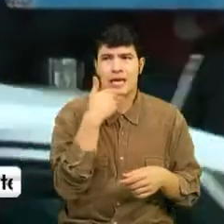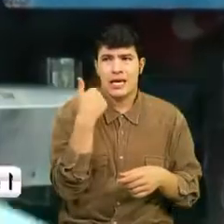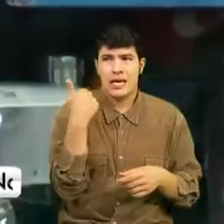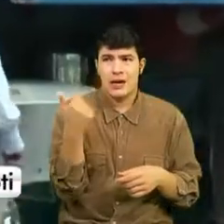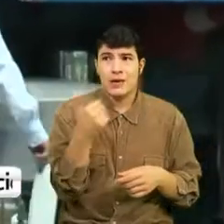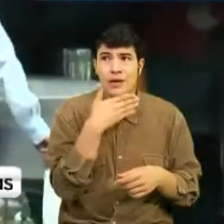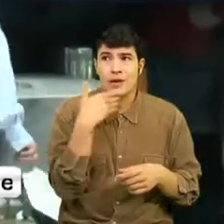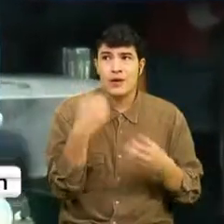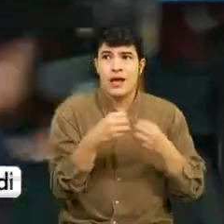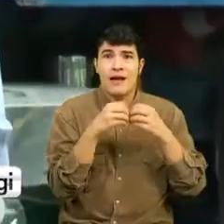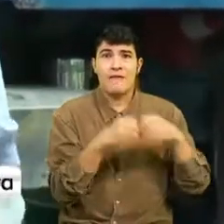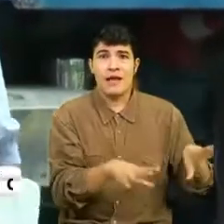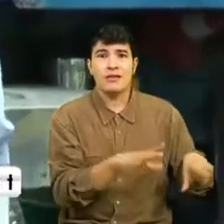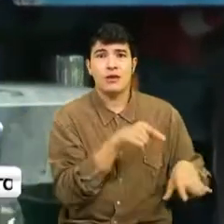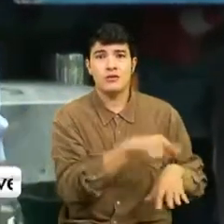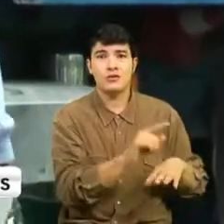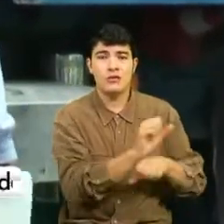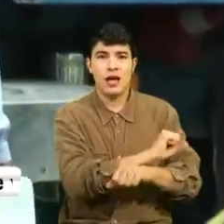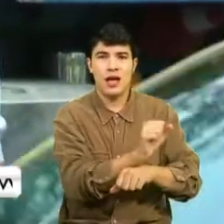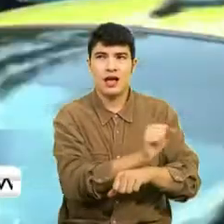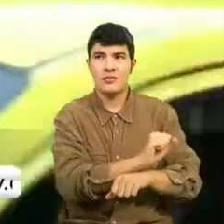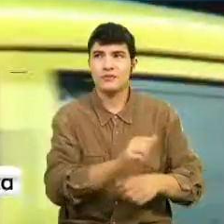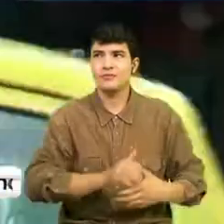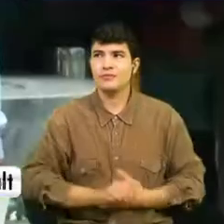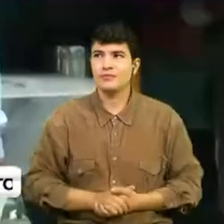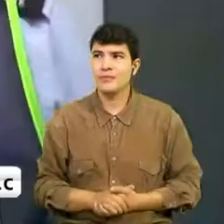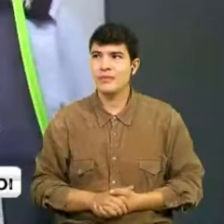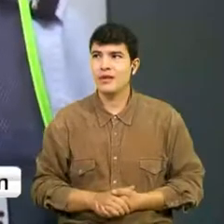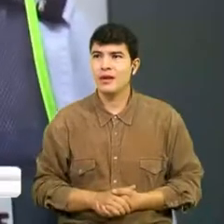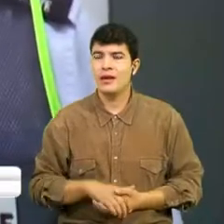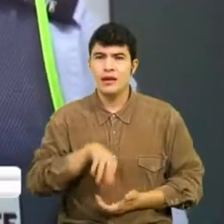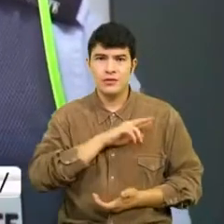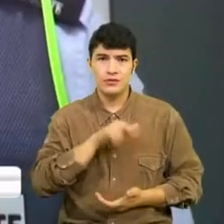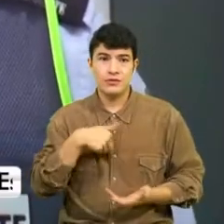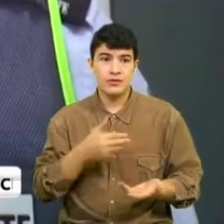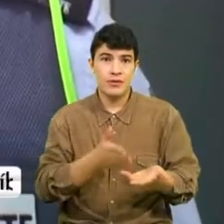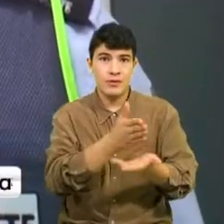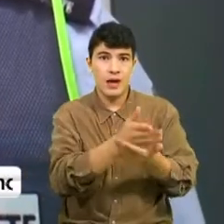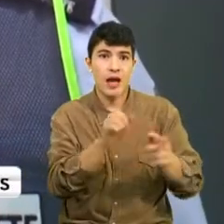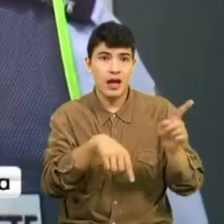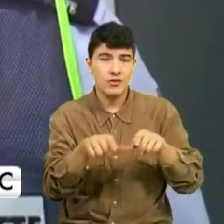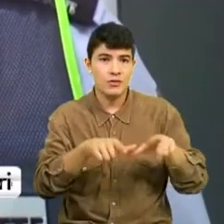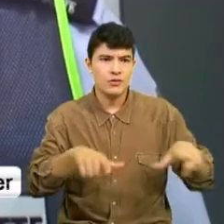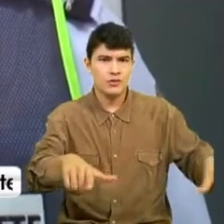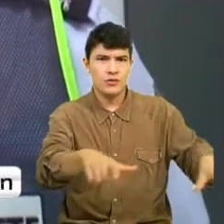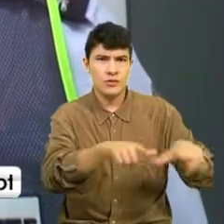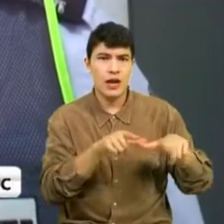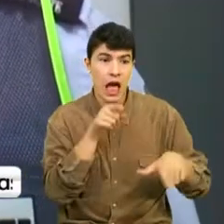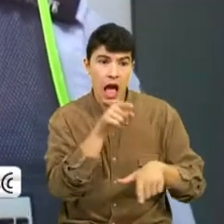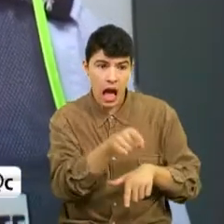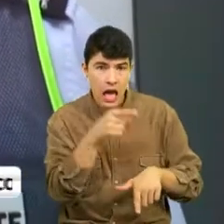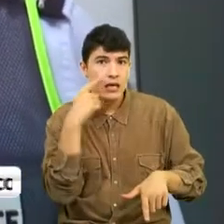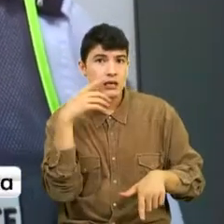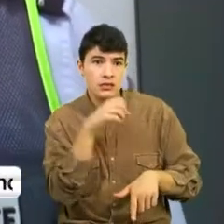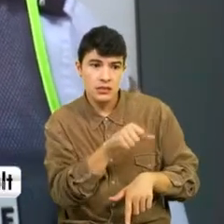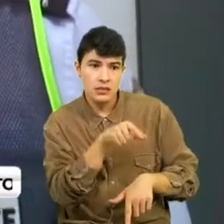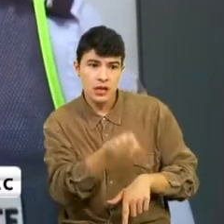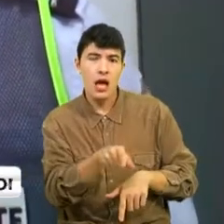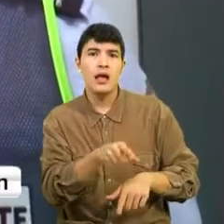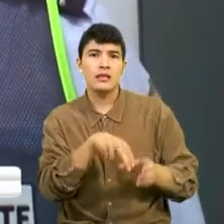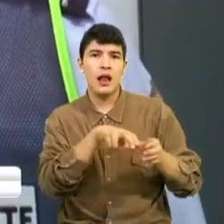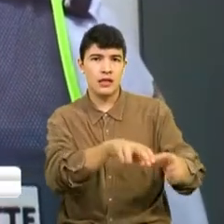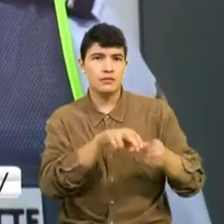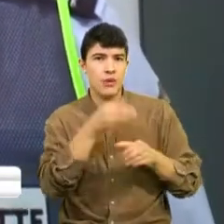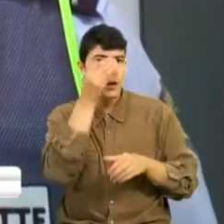hasta abandonar sus vehículos. Estamos llegando a una serie de sitios donde se está detectando de que ahí están ejerciendo el transporte